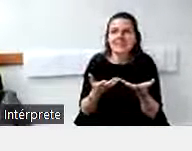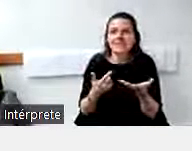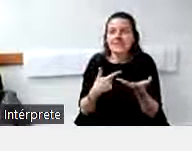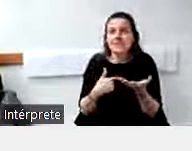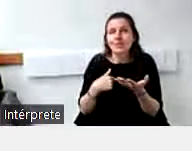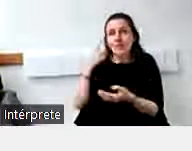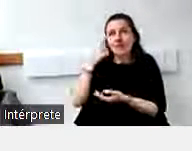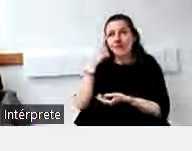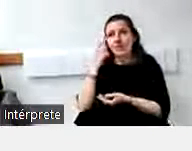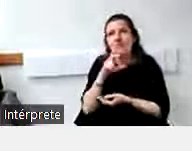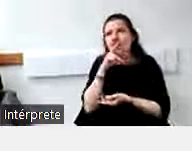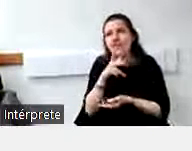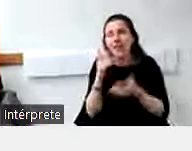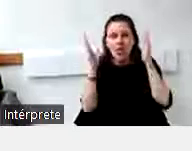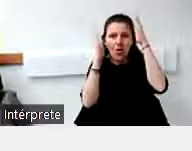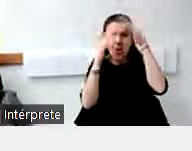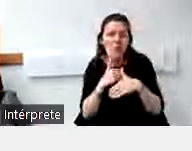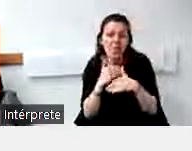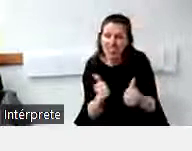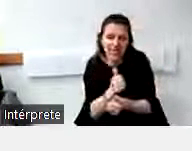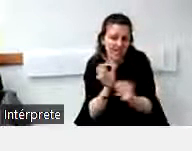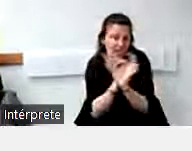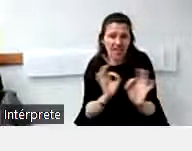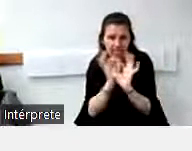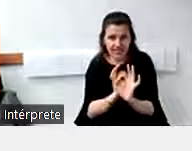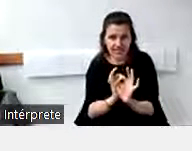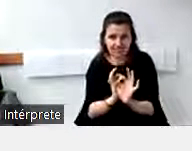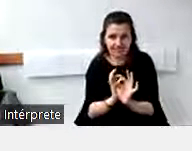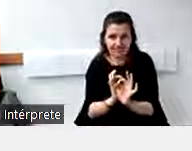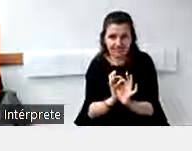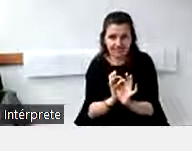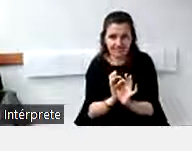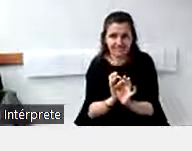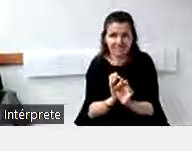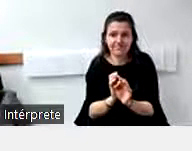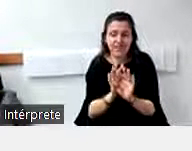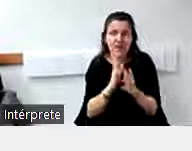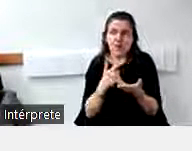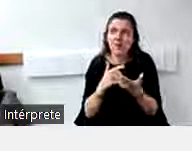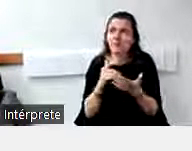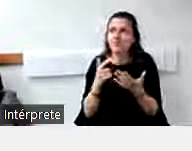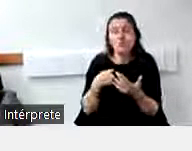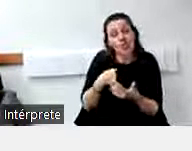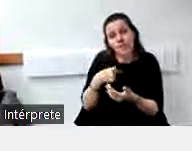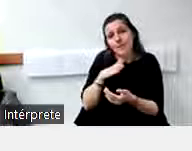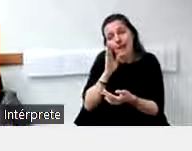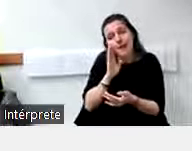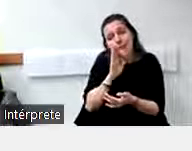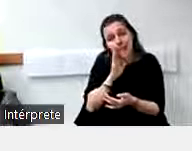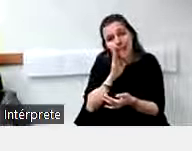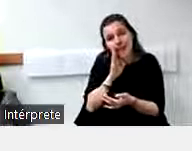Y la madre que concluye: así está la sociedad de cerrada, falta de información, falta